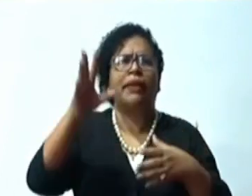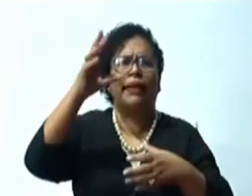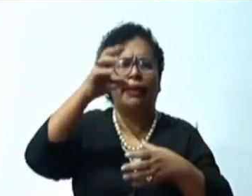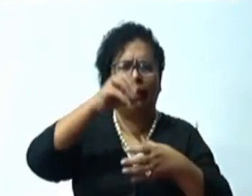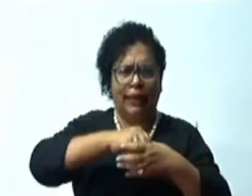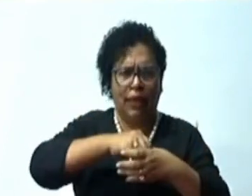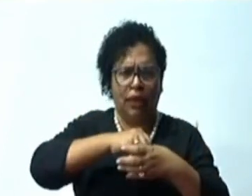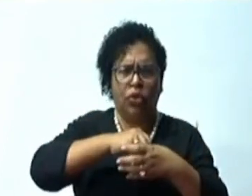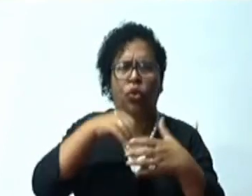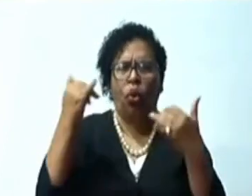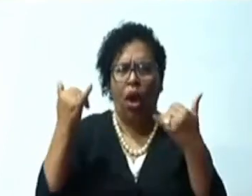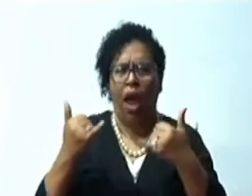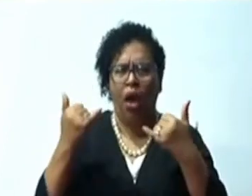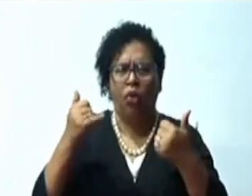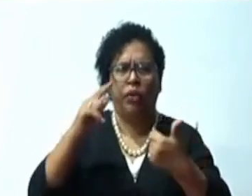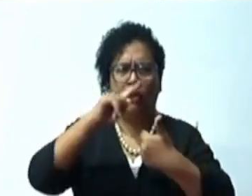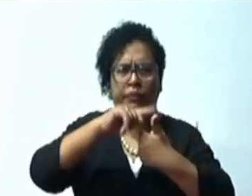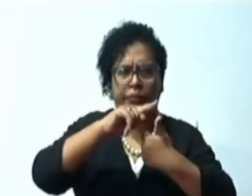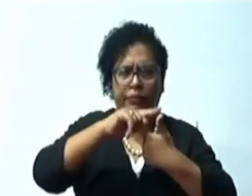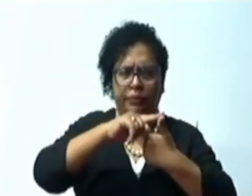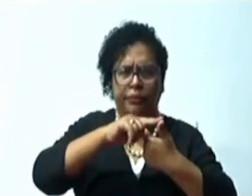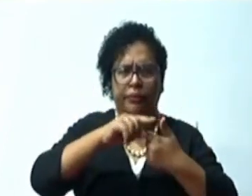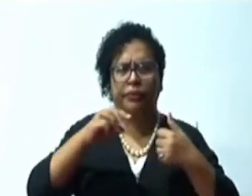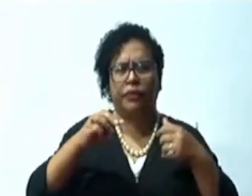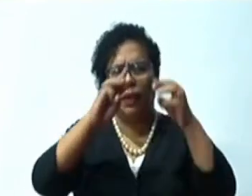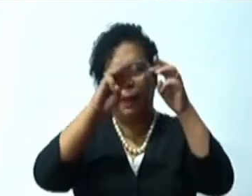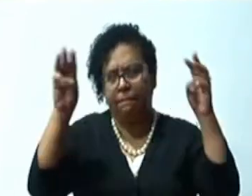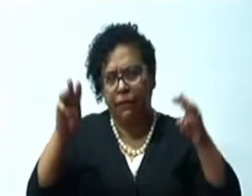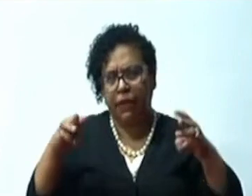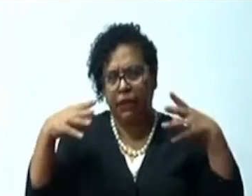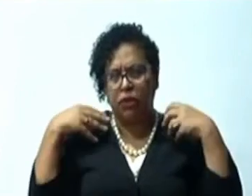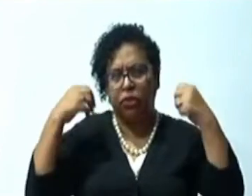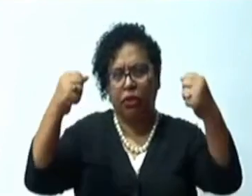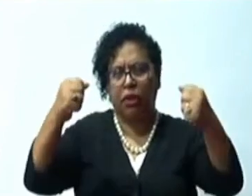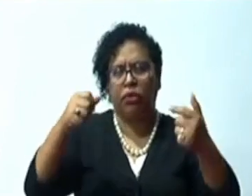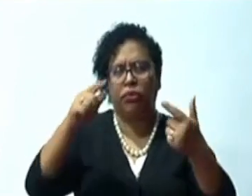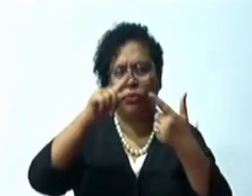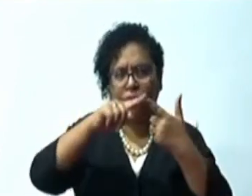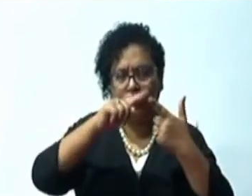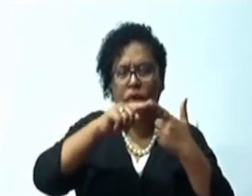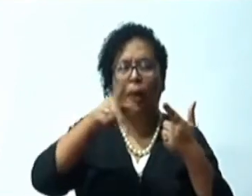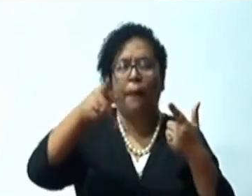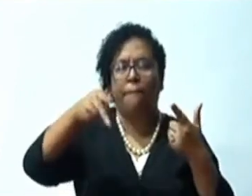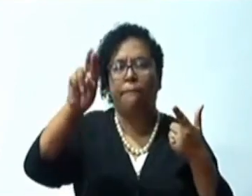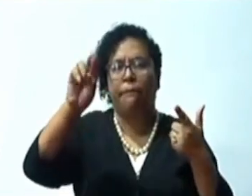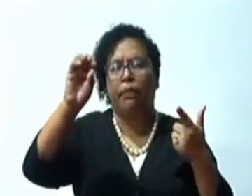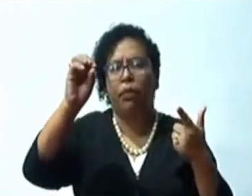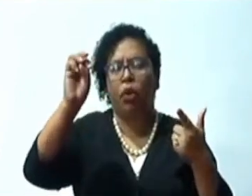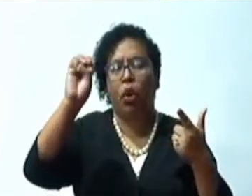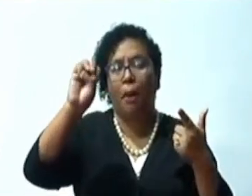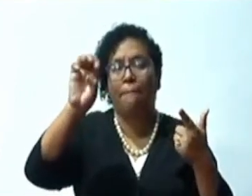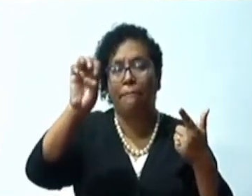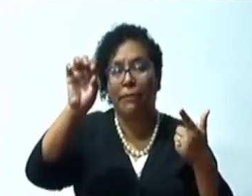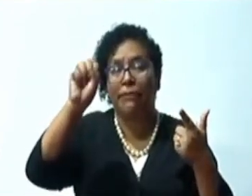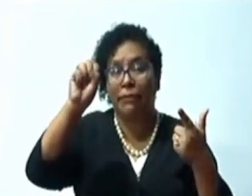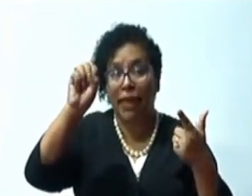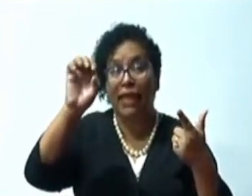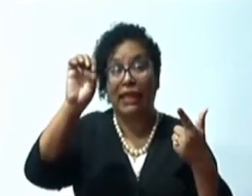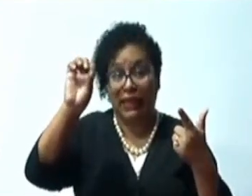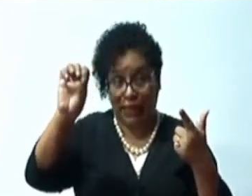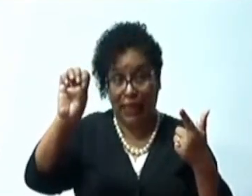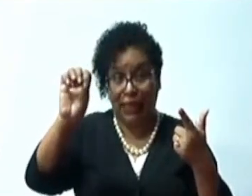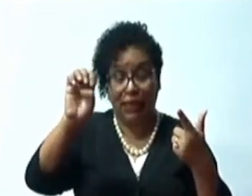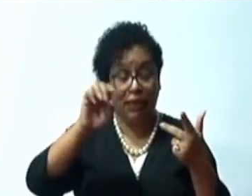Salud Pública, de PROMESE, CAL y del Consejo Nacional y del Servicio Nacional de